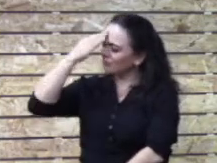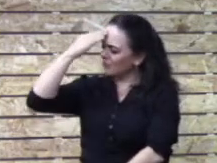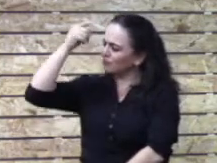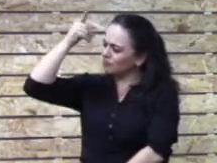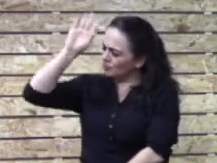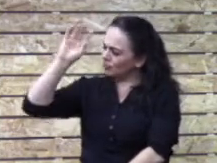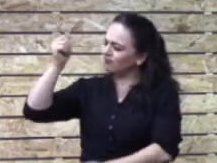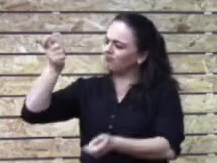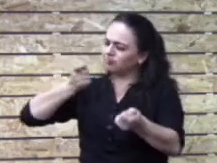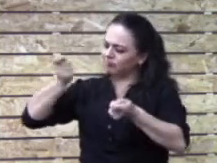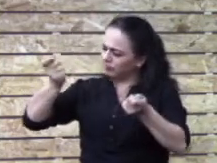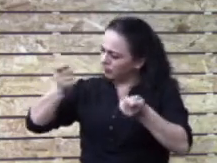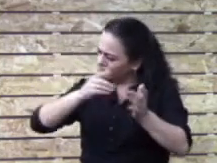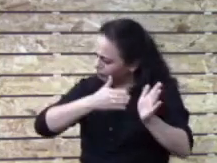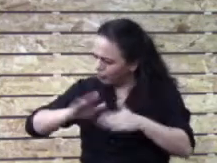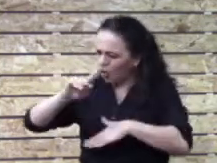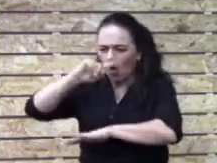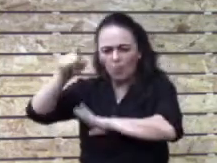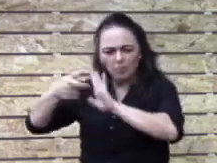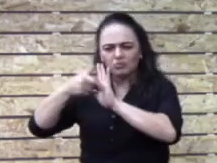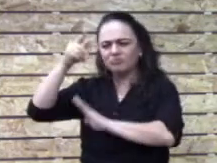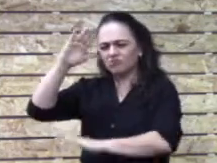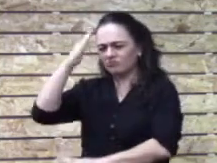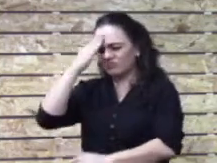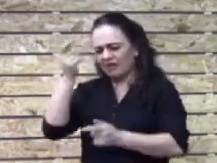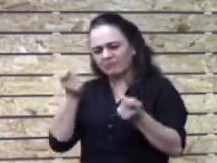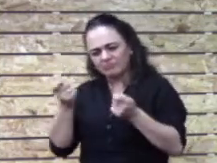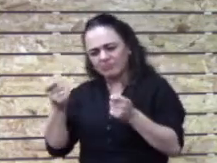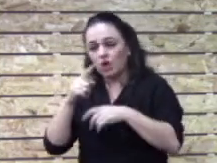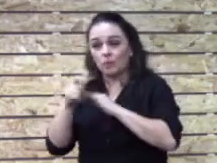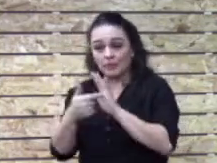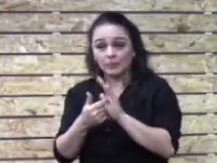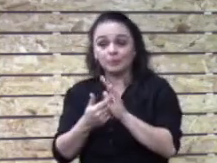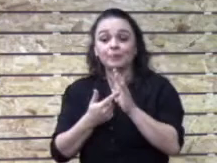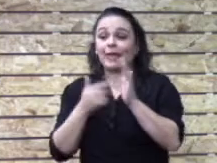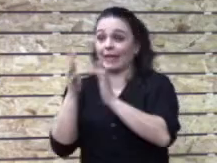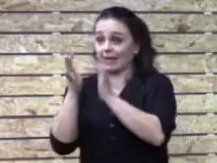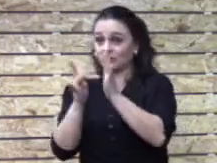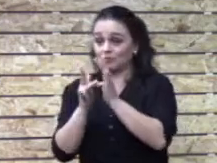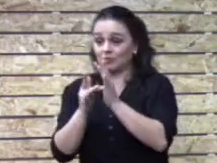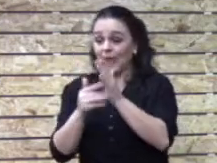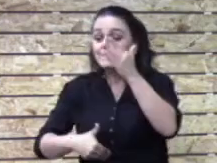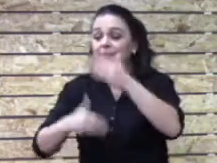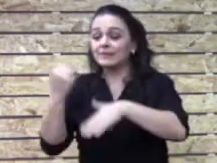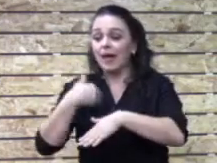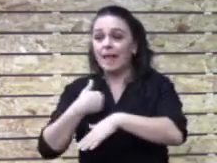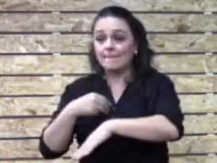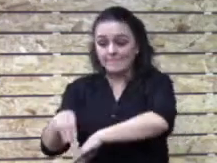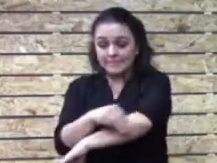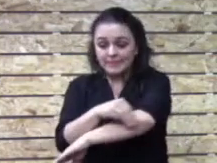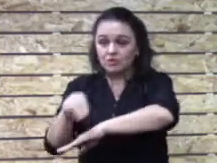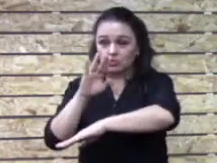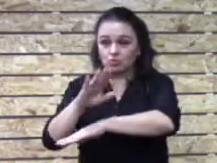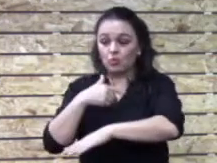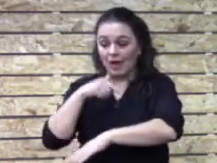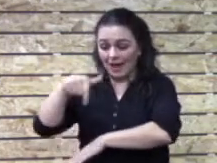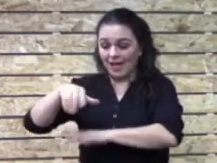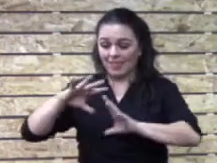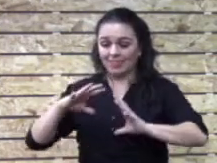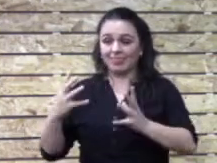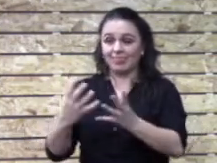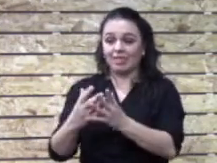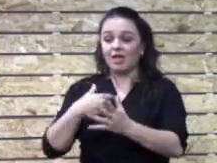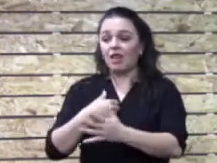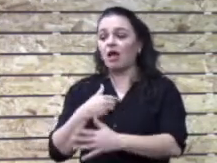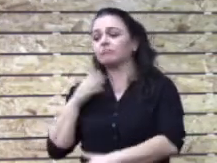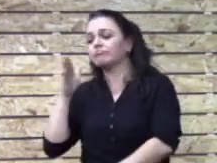cita este salmo cuando está empezando su ministerio. ¿Qué era su ministerio? Aguantar a hombres y mujeres pecadores como usted y